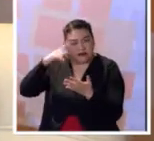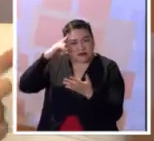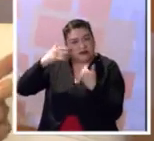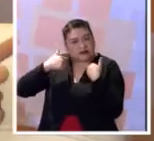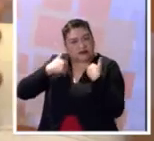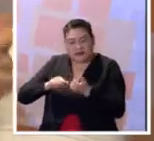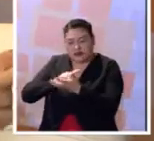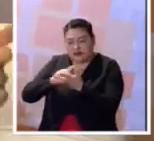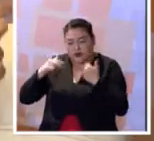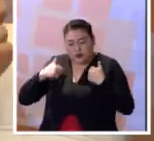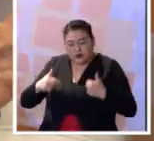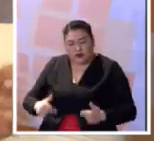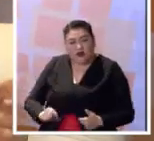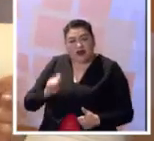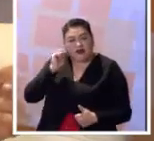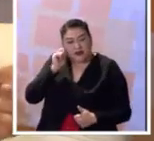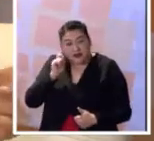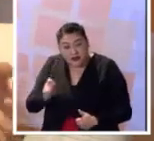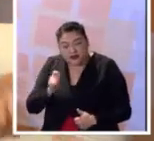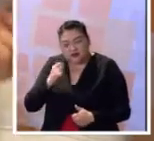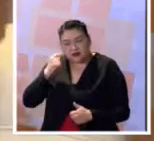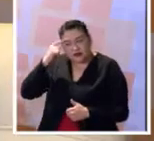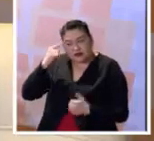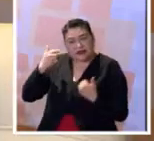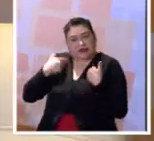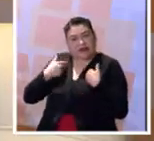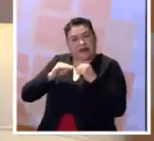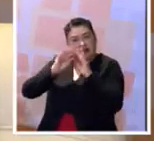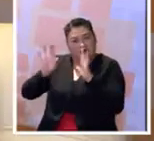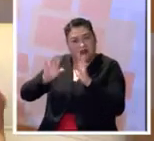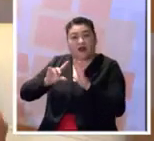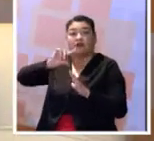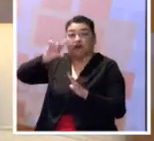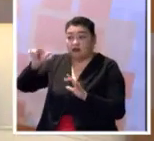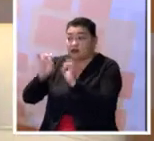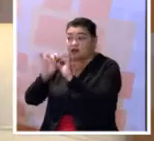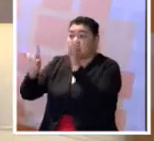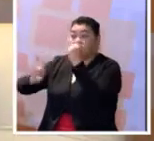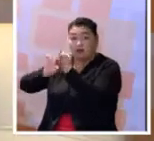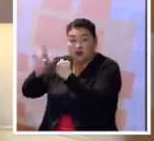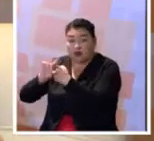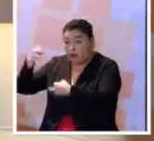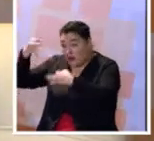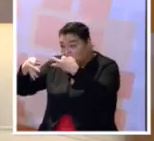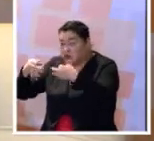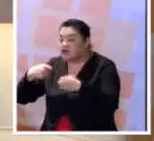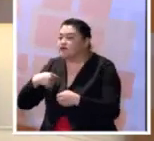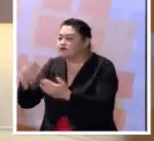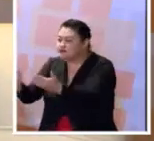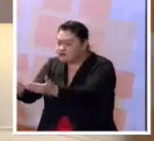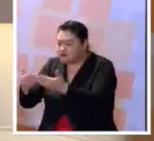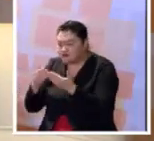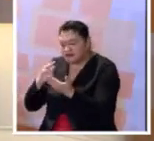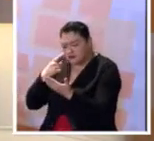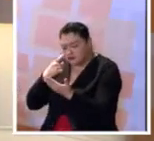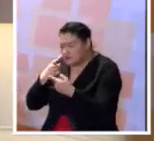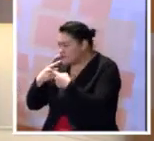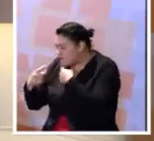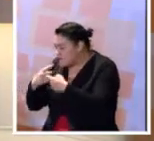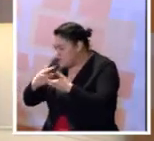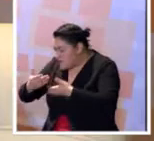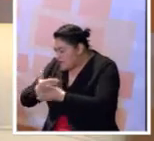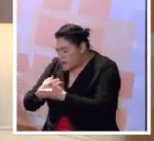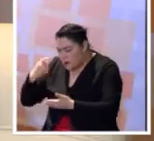humanos en los asuntos que resolvemos, pero también una sensibilización y una cultura de